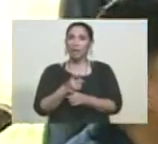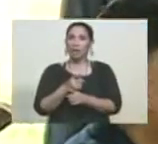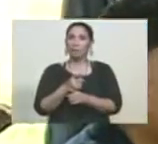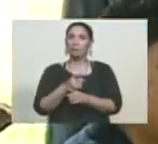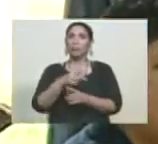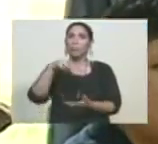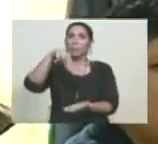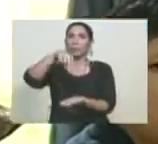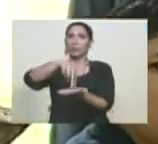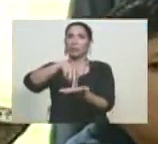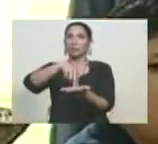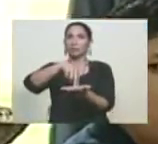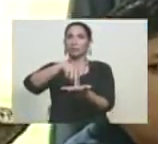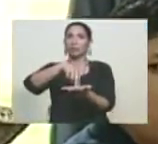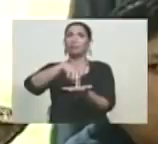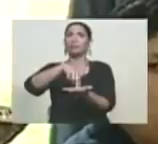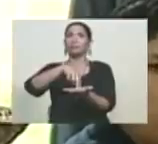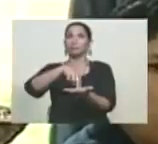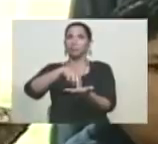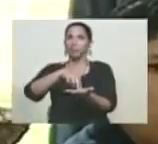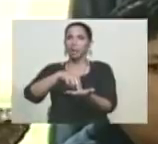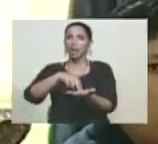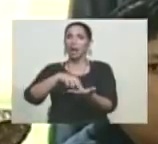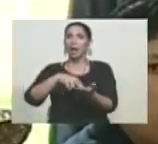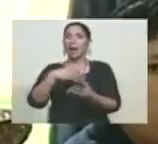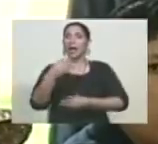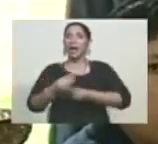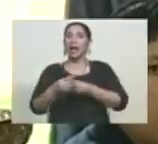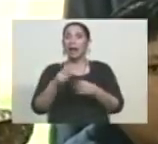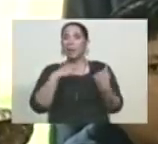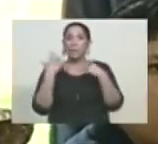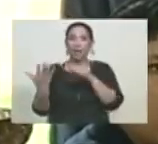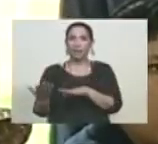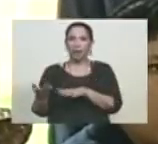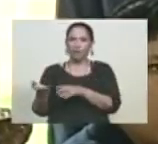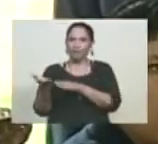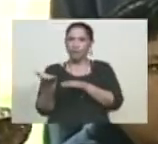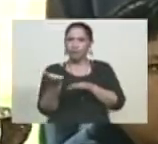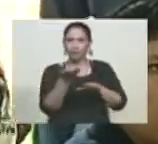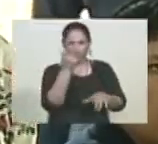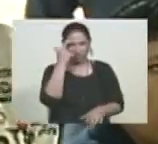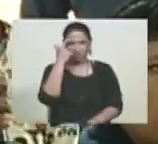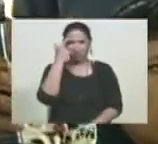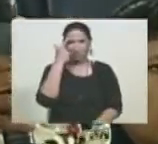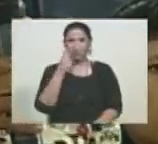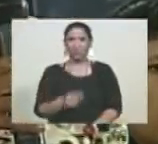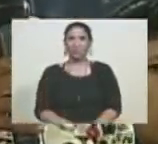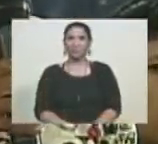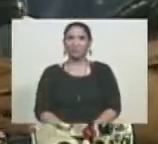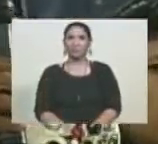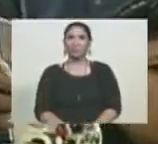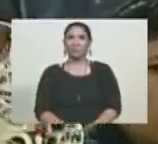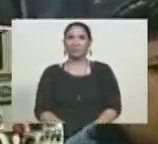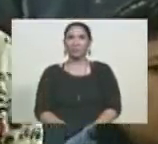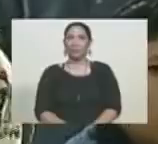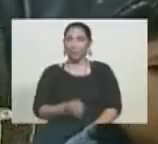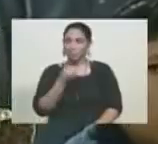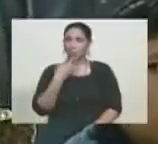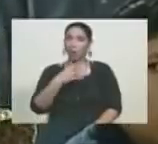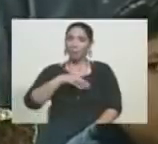ellas la iban a matar el presunto con una motosierra. En lo particular, el Fondo Buena